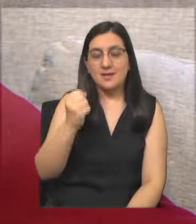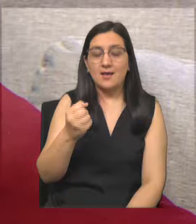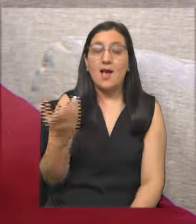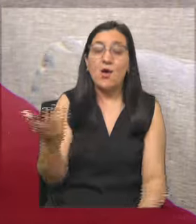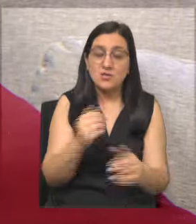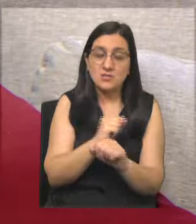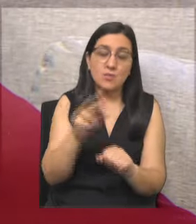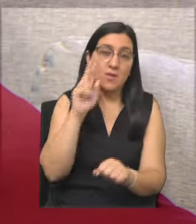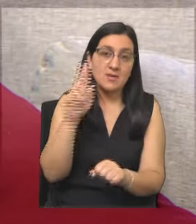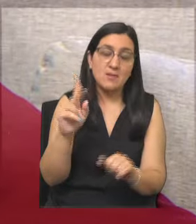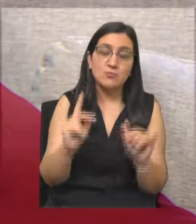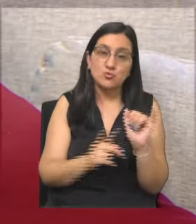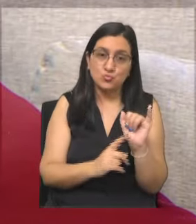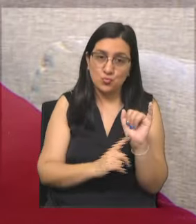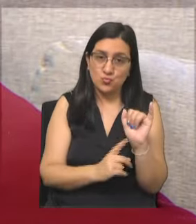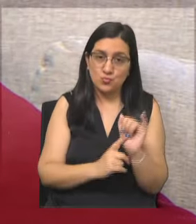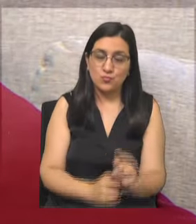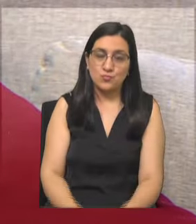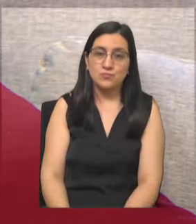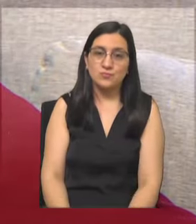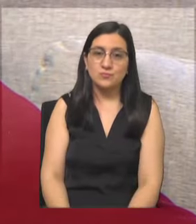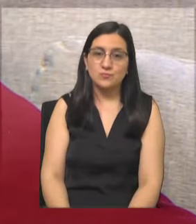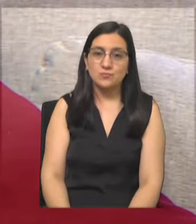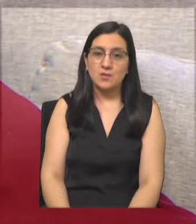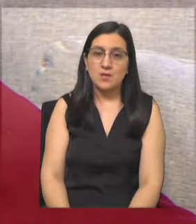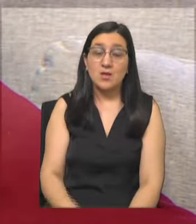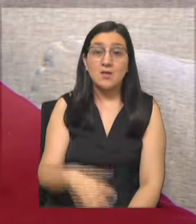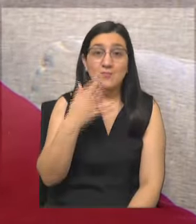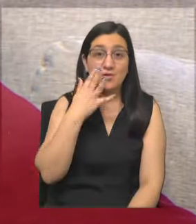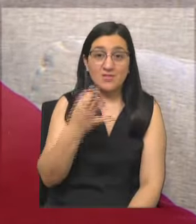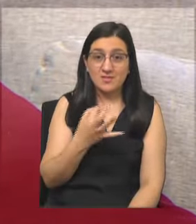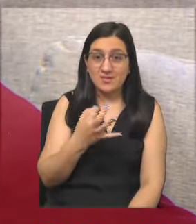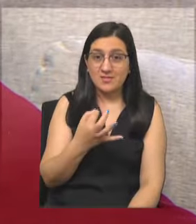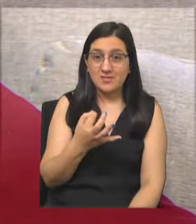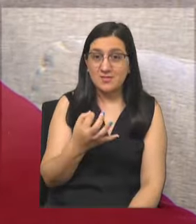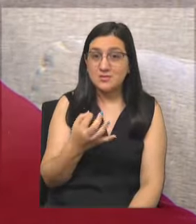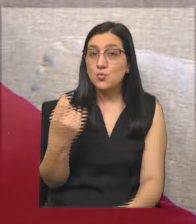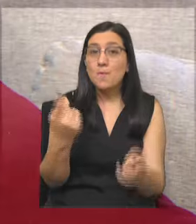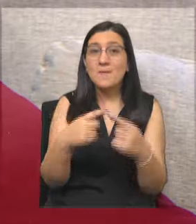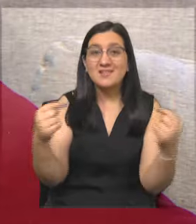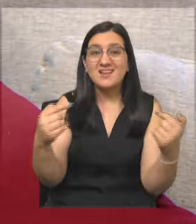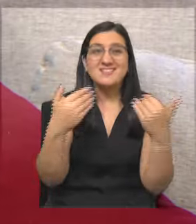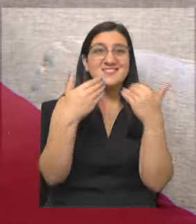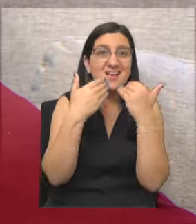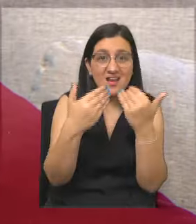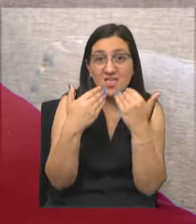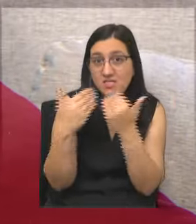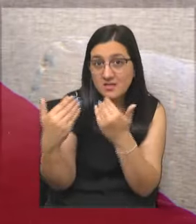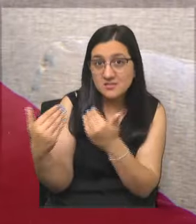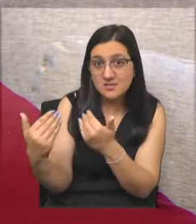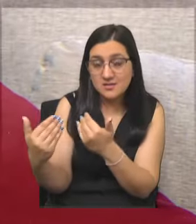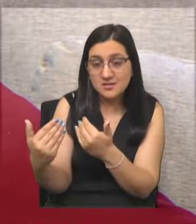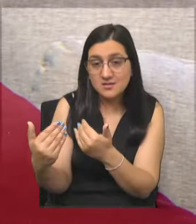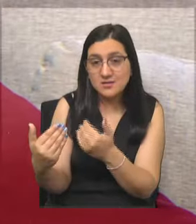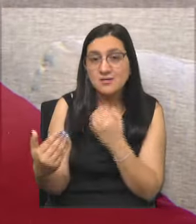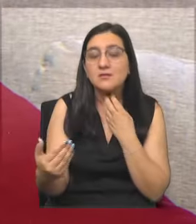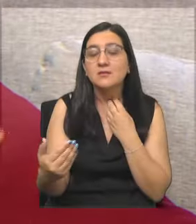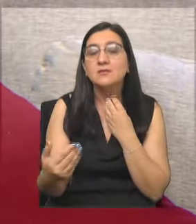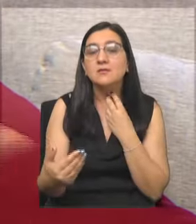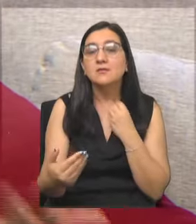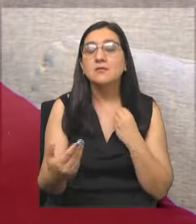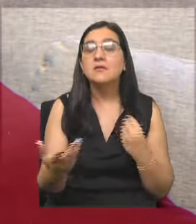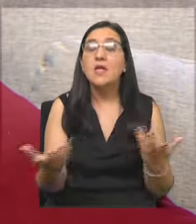exactamente las fechas. Pero de verdad, es como un material que se agradece. Y en vista de las novedades que